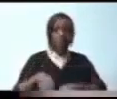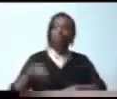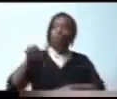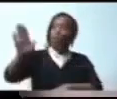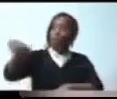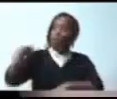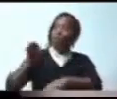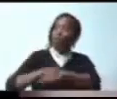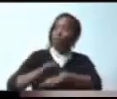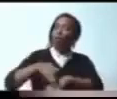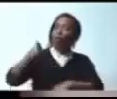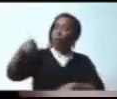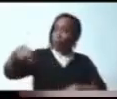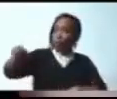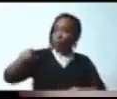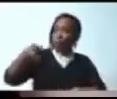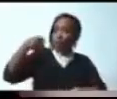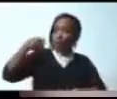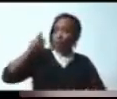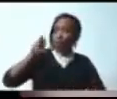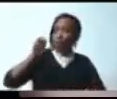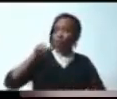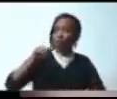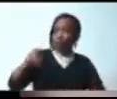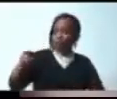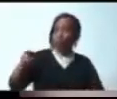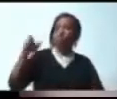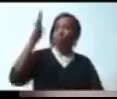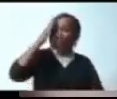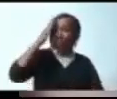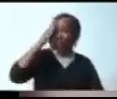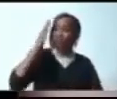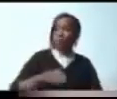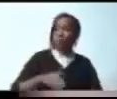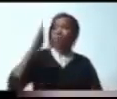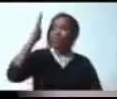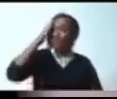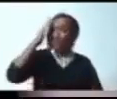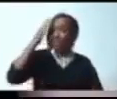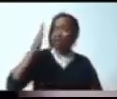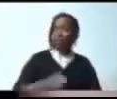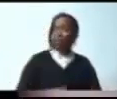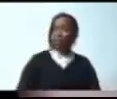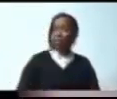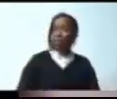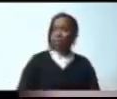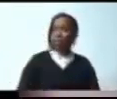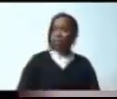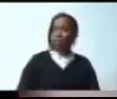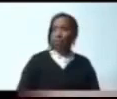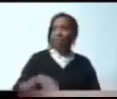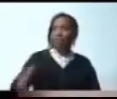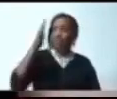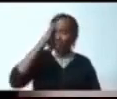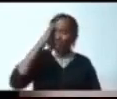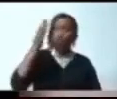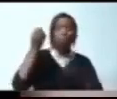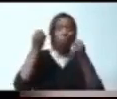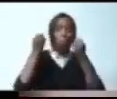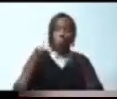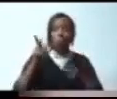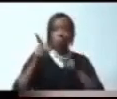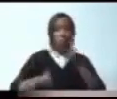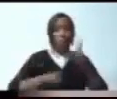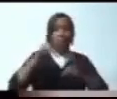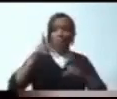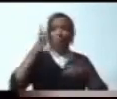con problemas, lo saben. Y ustedes mismos a veces tienen que tocar puertas y se quedan esperando, y ven como gente se ha